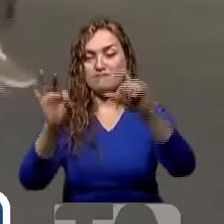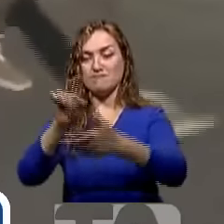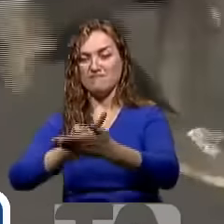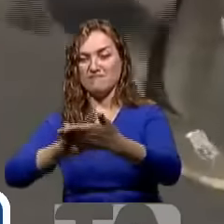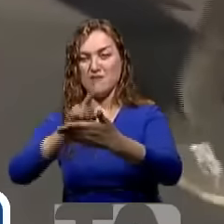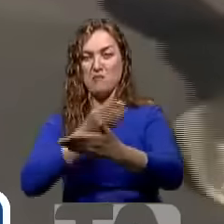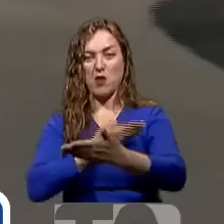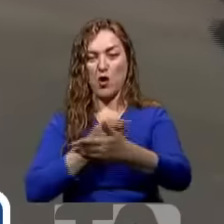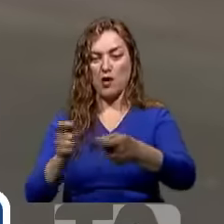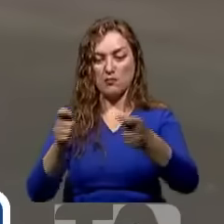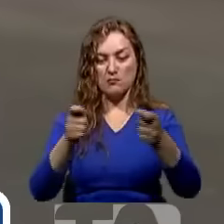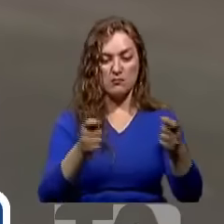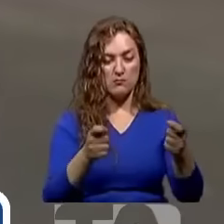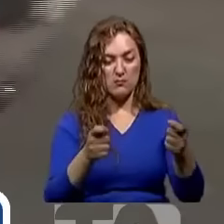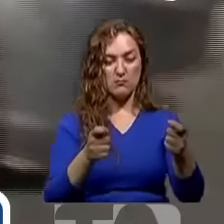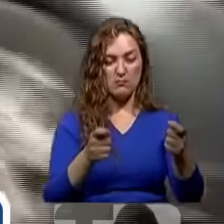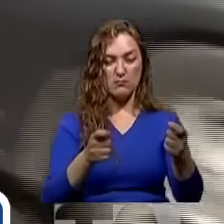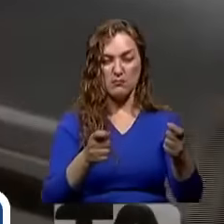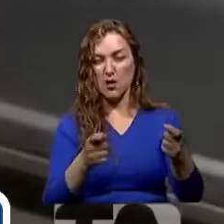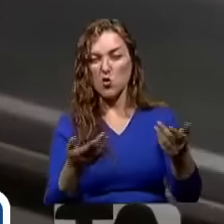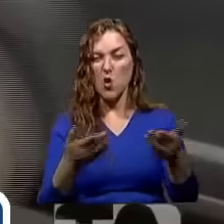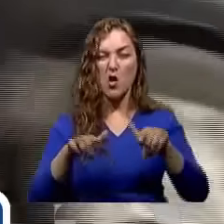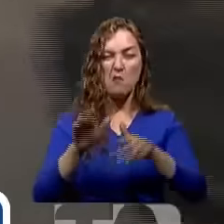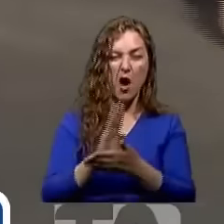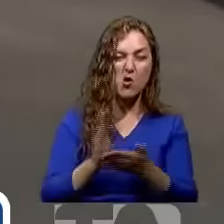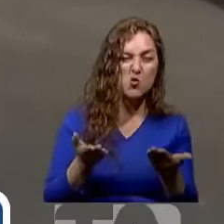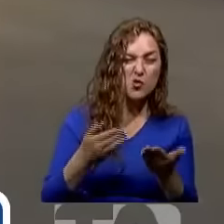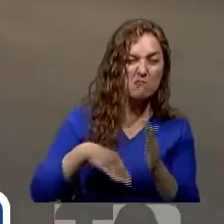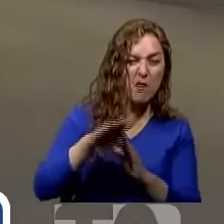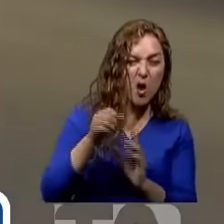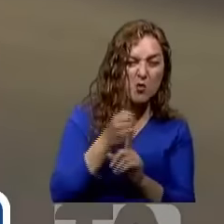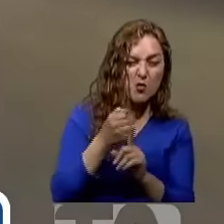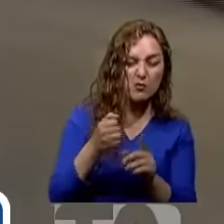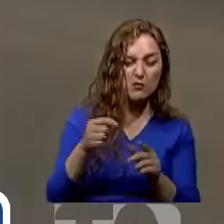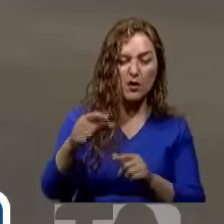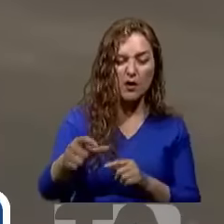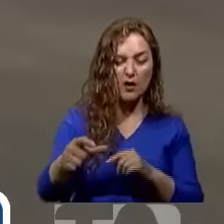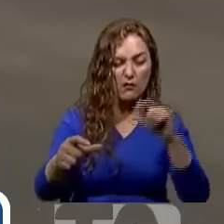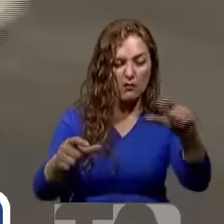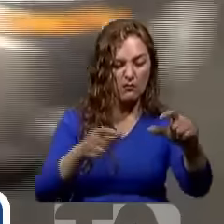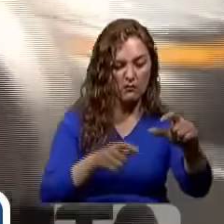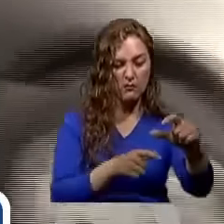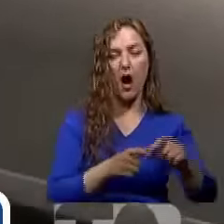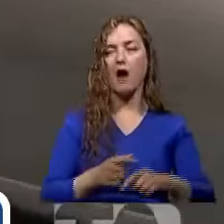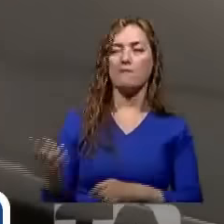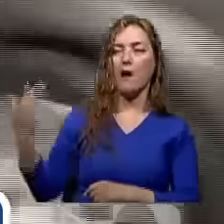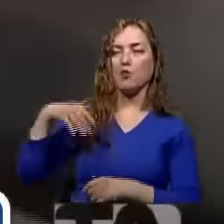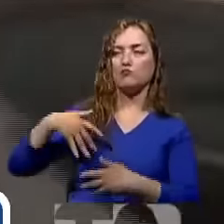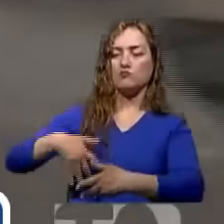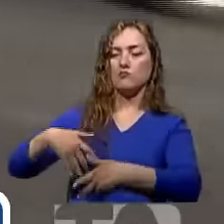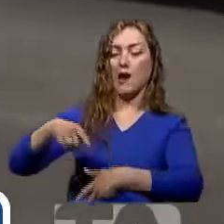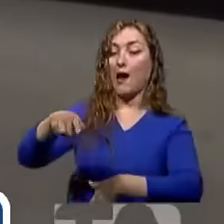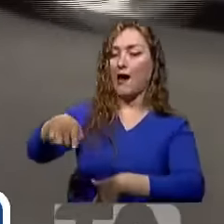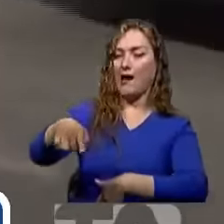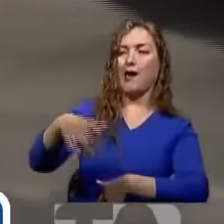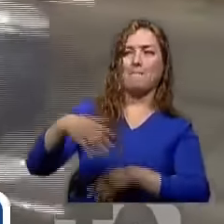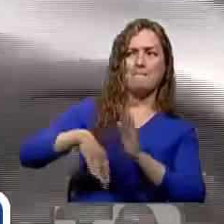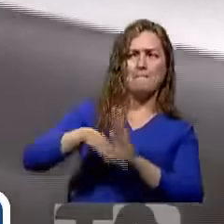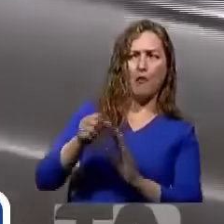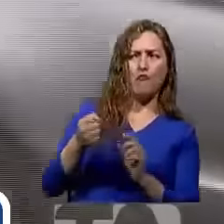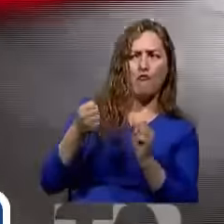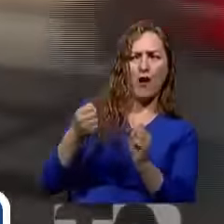para poder prevenir el delito. Lo que nosotros hacemos es unos operativos predictivos que tienen como